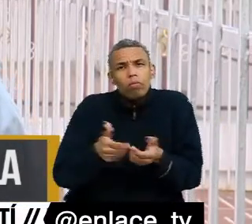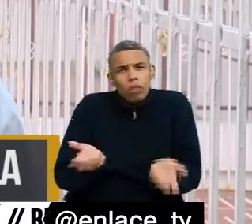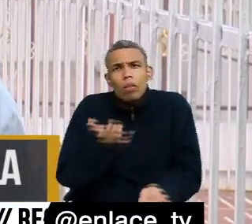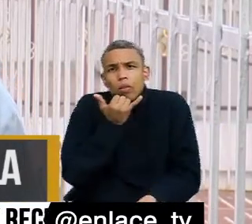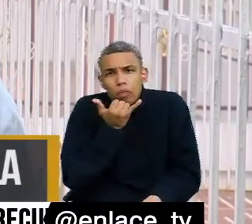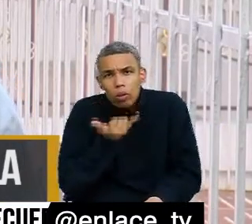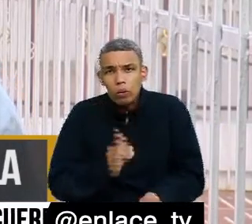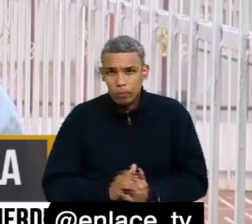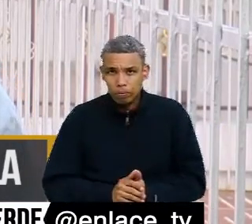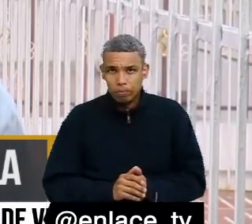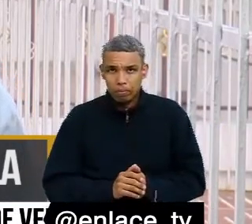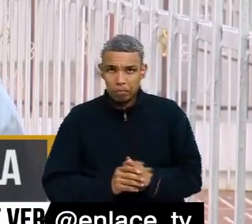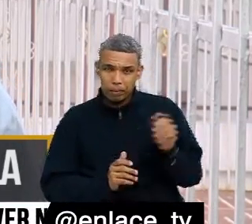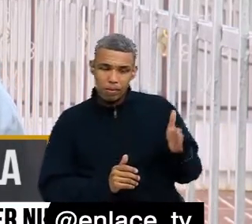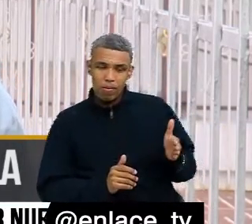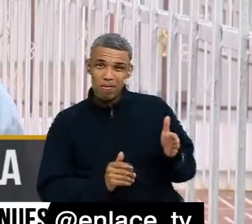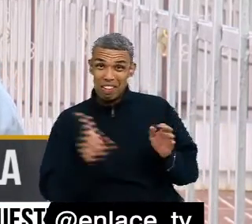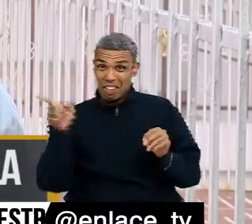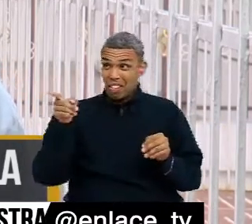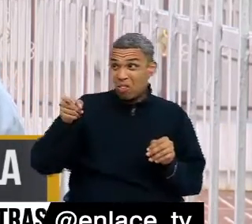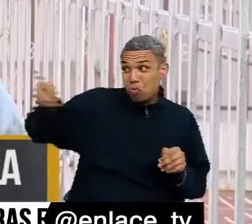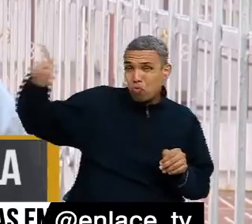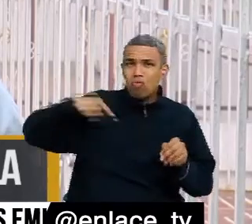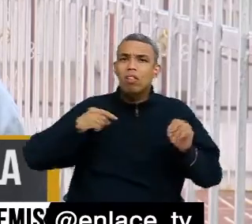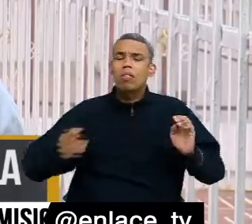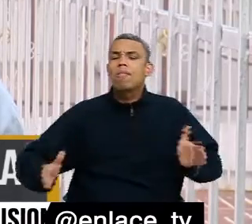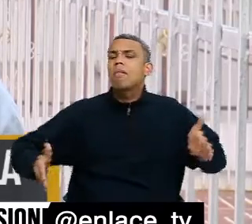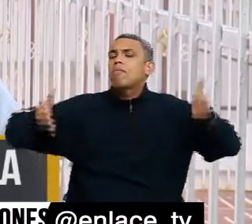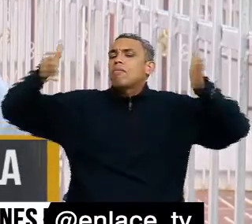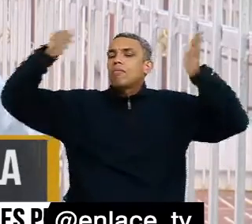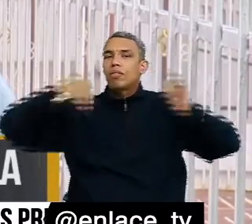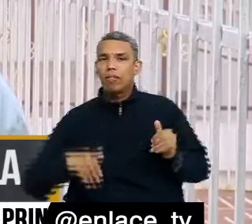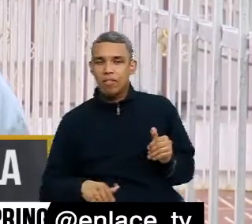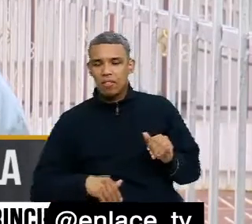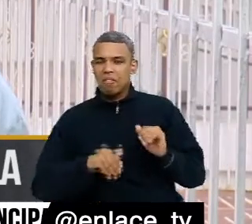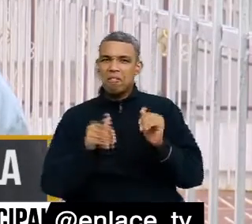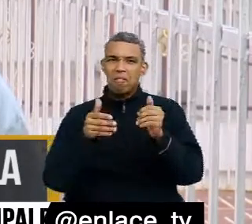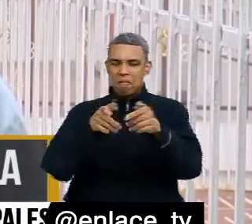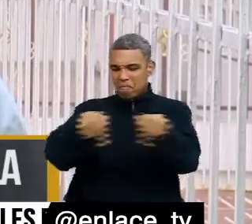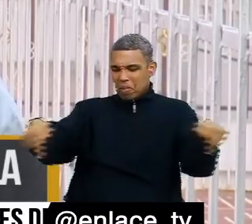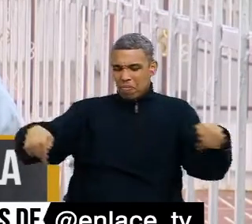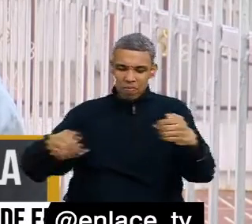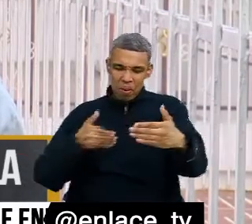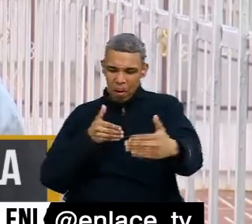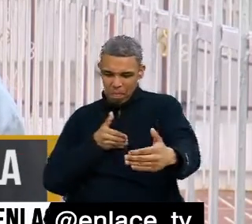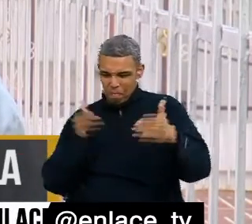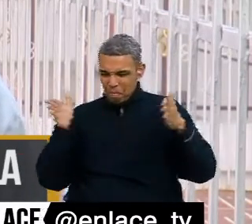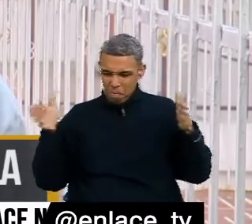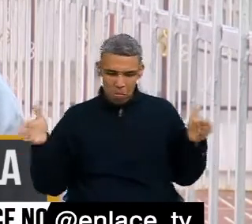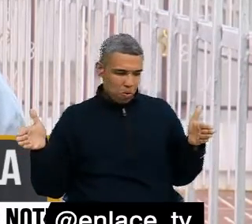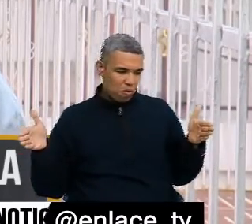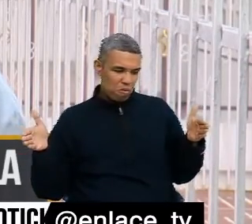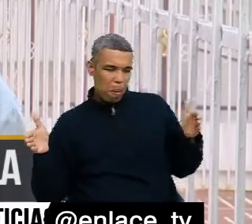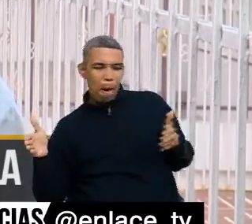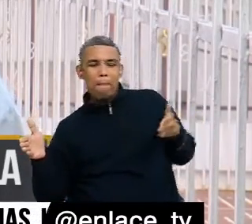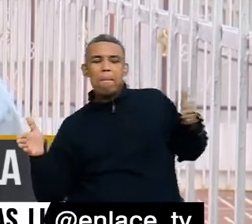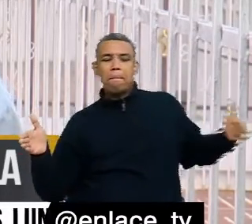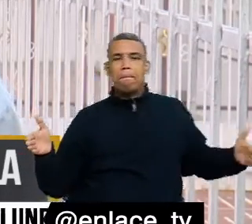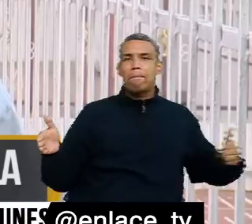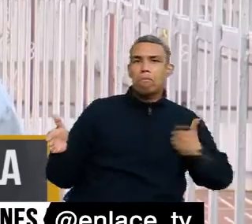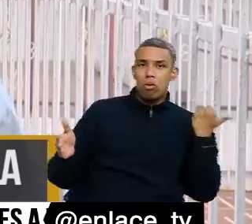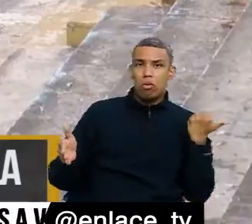gimnasio. Sin embargo, eso está ya previsto y en el contrato aparece que se van a